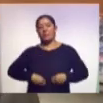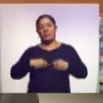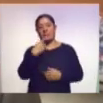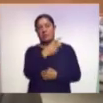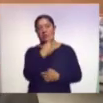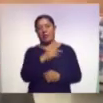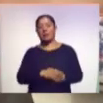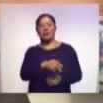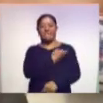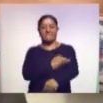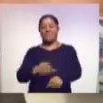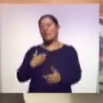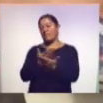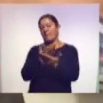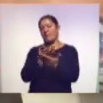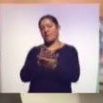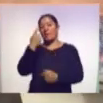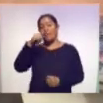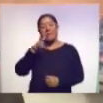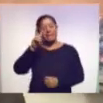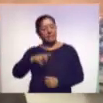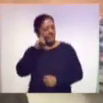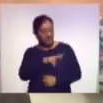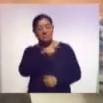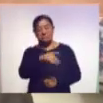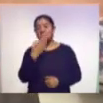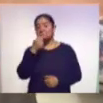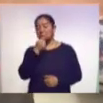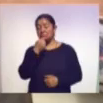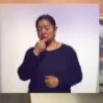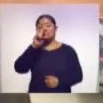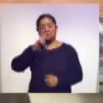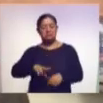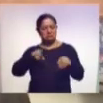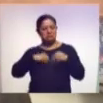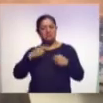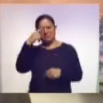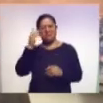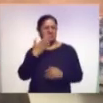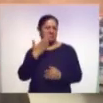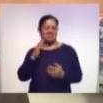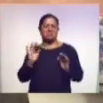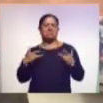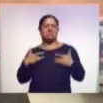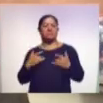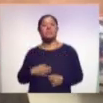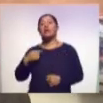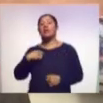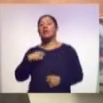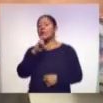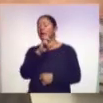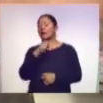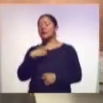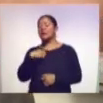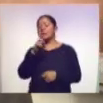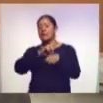solicitante de adopción para comprobar realmente que el niño se adapta a su nuevo núcleo familiar. Si al día 31, mediante visitas, nosotros constatamos que todo va